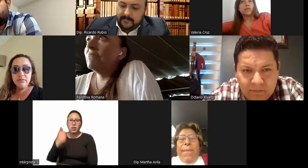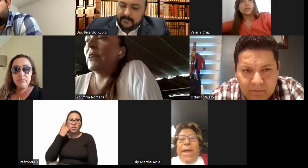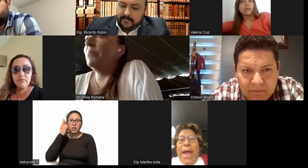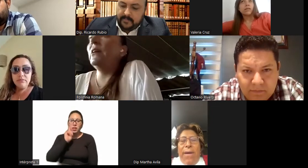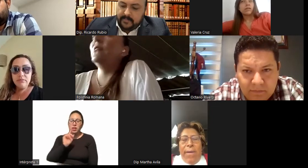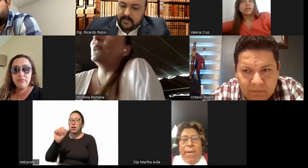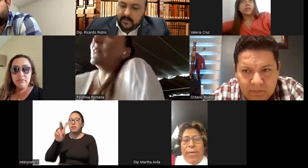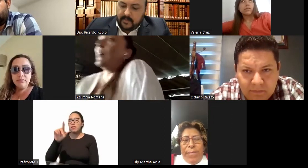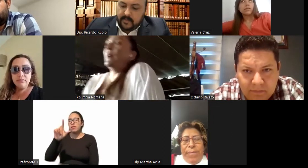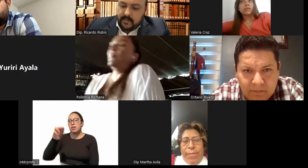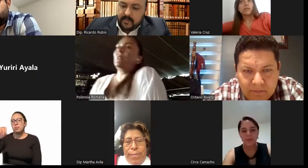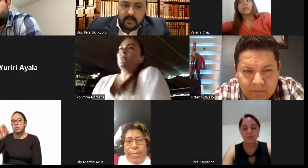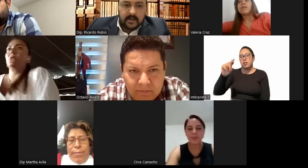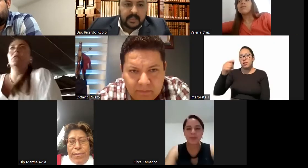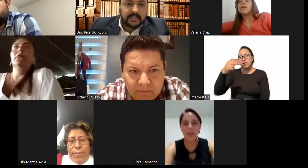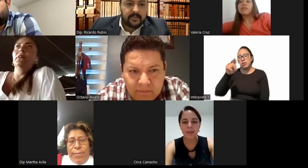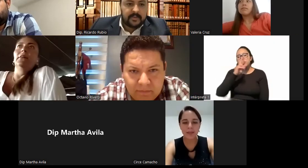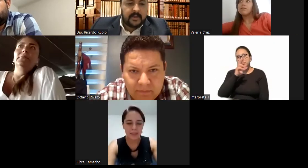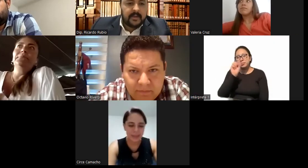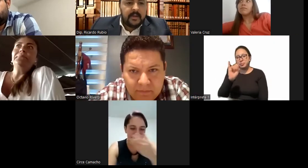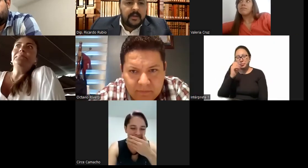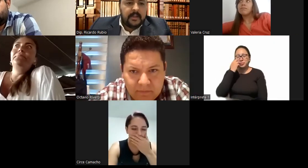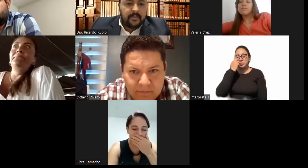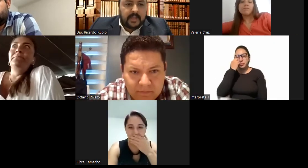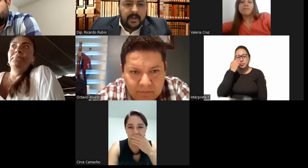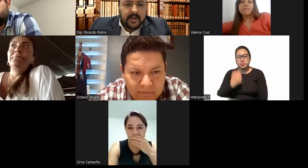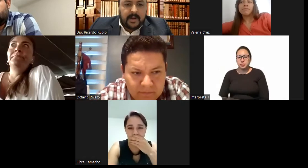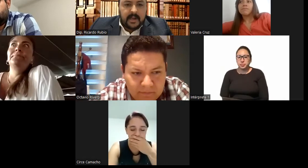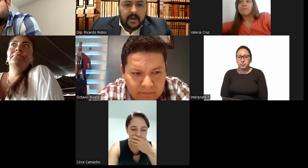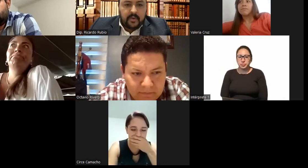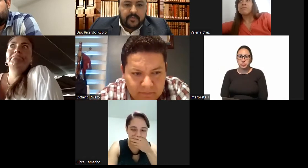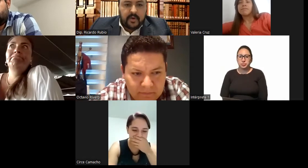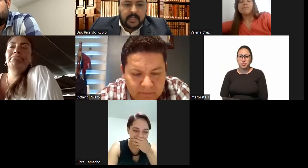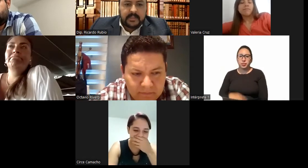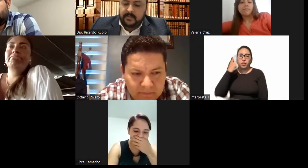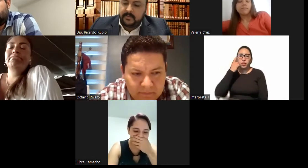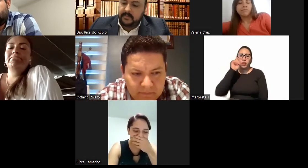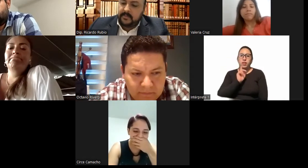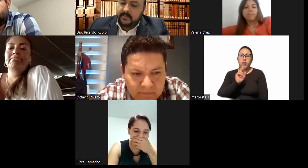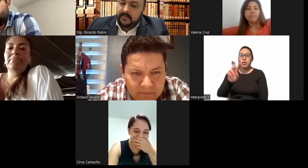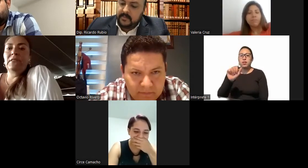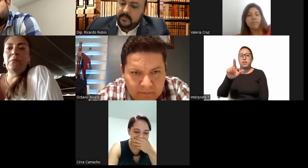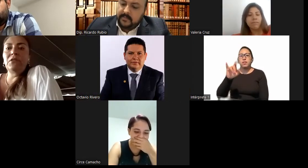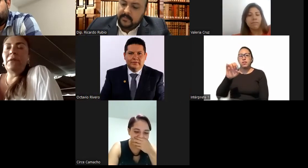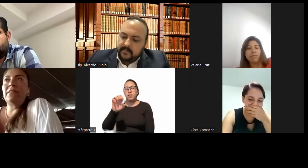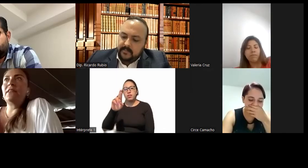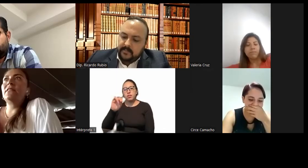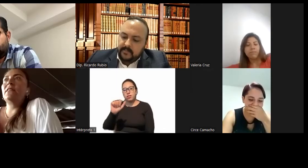Marta Ávila, a favor. Gracias, diputada. Diputada Miriam Valeria Cruz Flores.